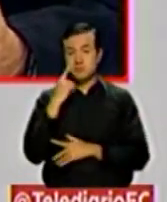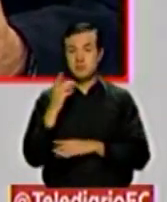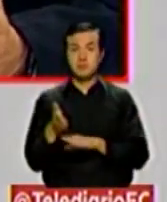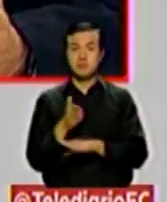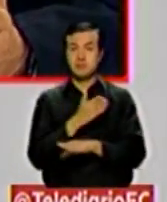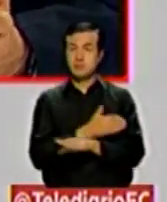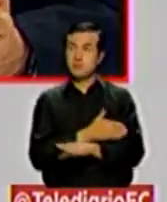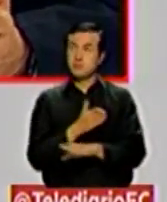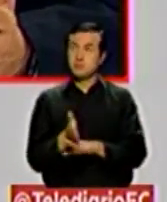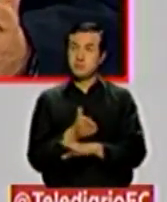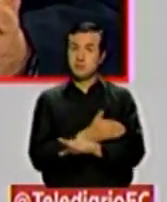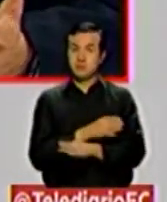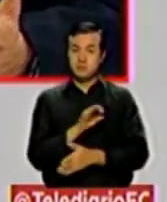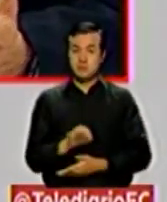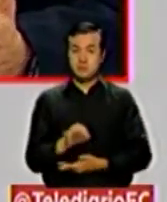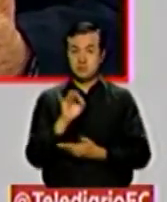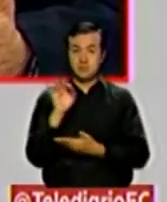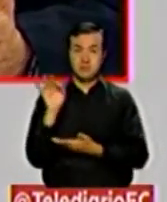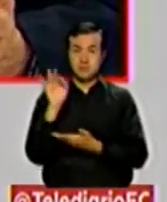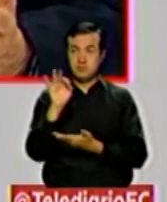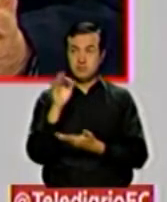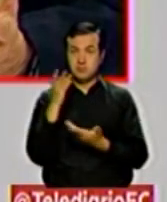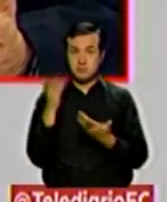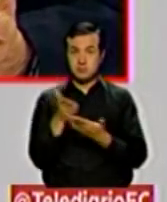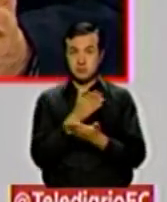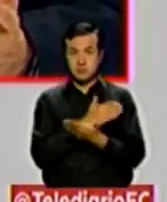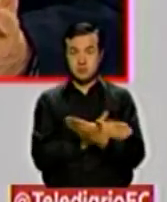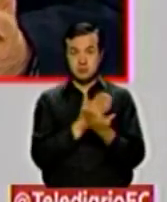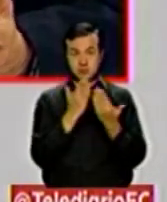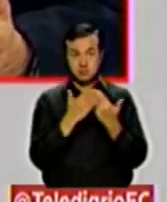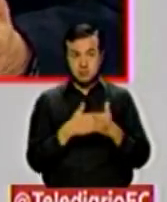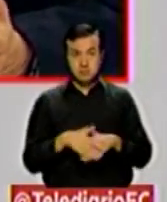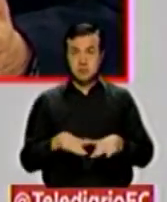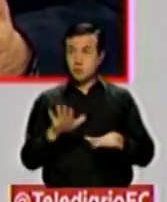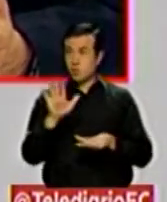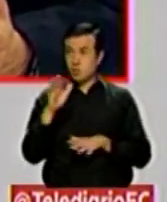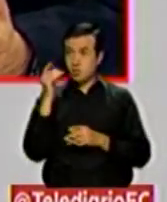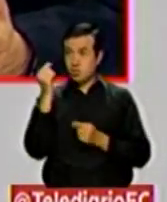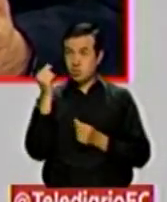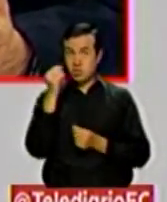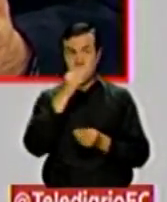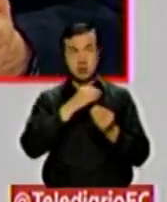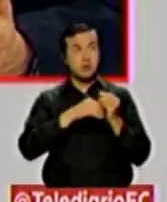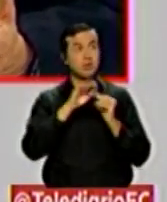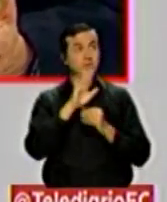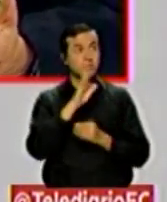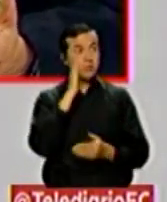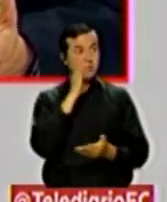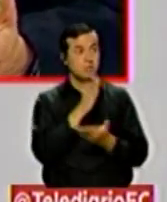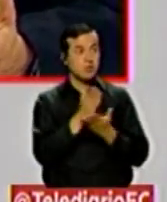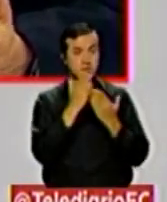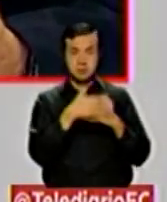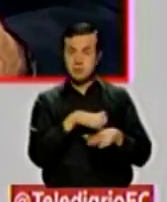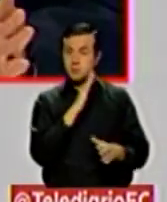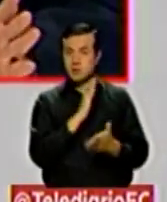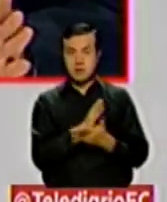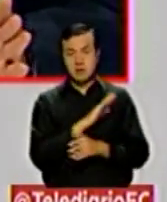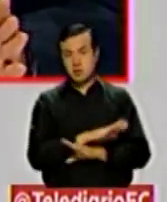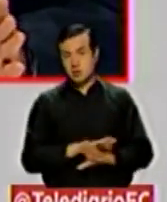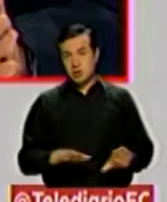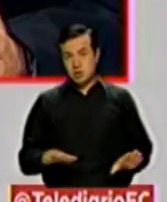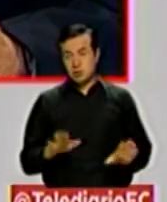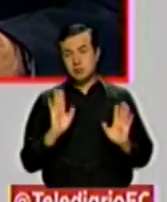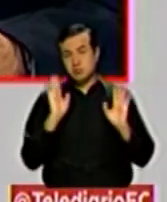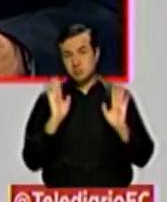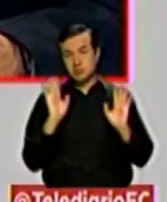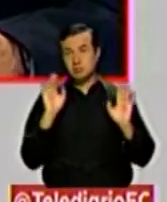su designación y posesión, de tener inversiones, él tiene que dejar las inversiones. Son dos cosas diferentes.